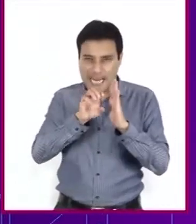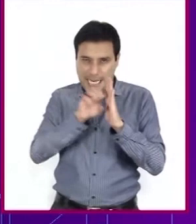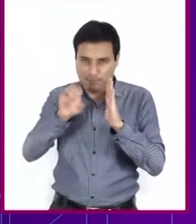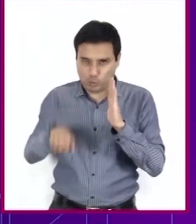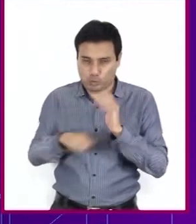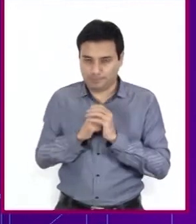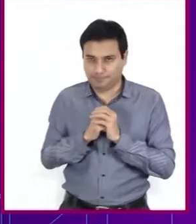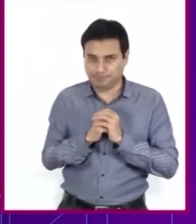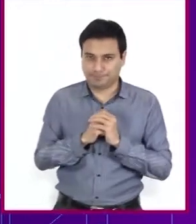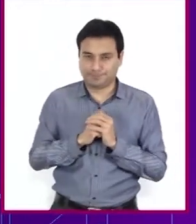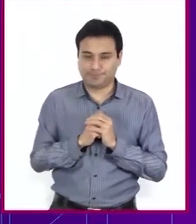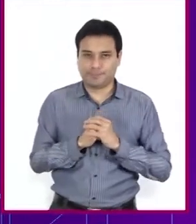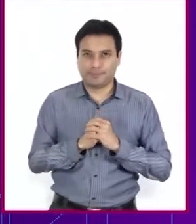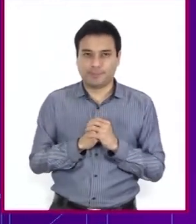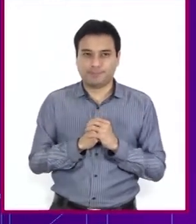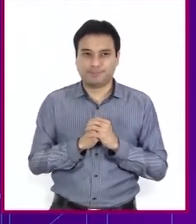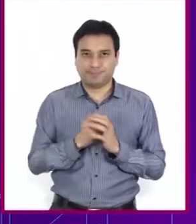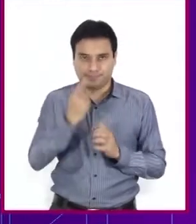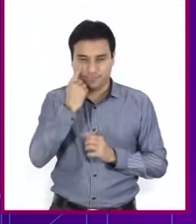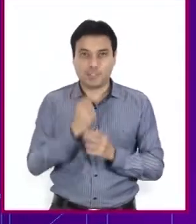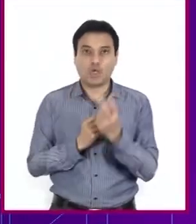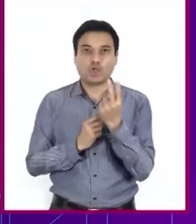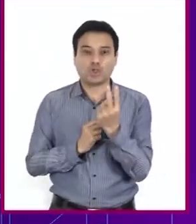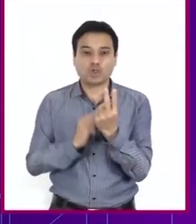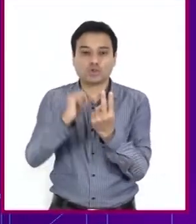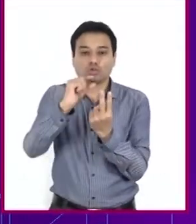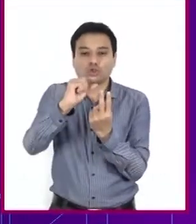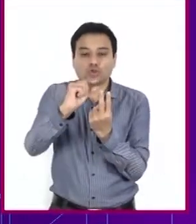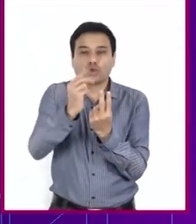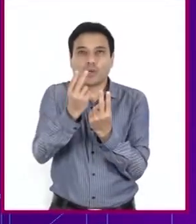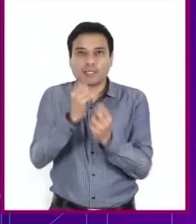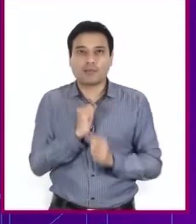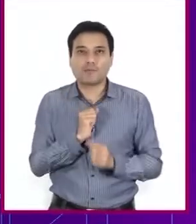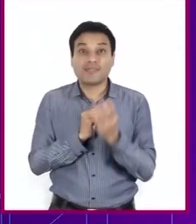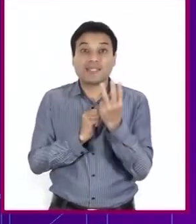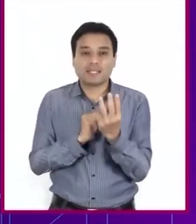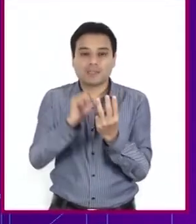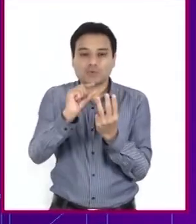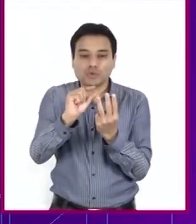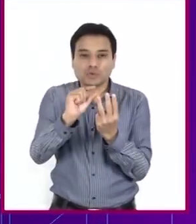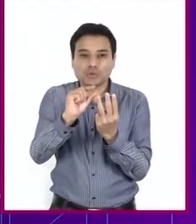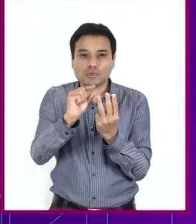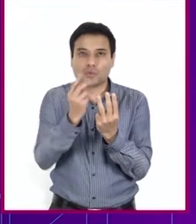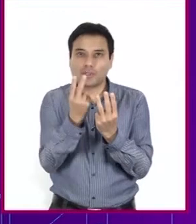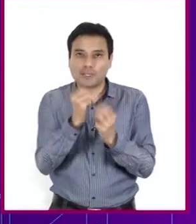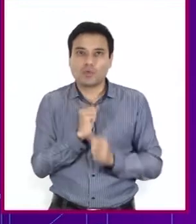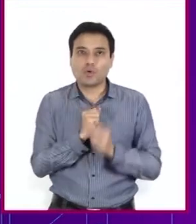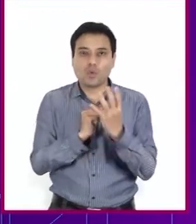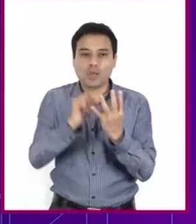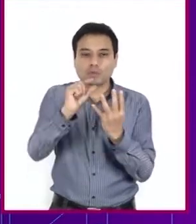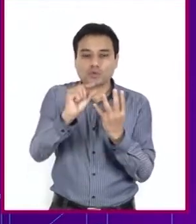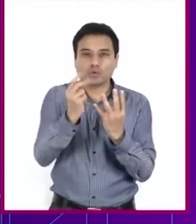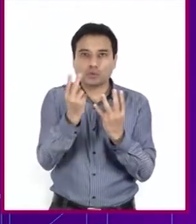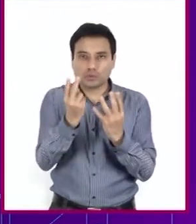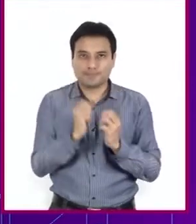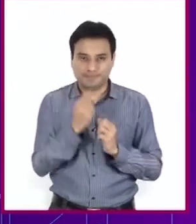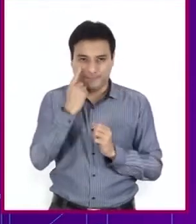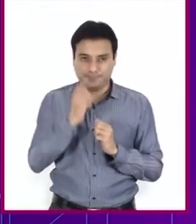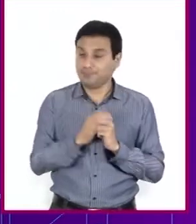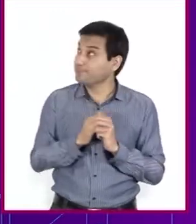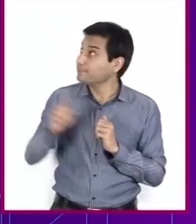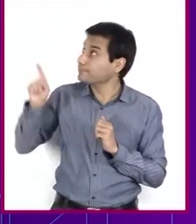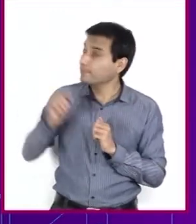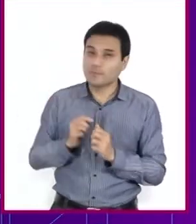los casos de 2 al cuadrado, 3 al cuadrado y 4 al cuadrado. 2 al